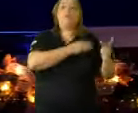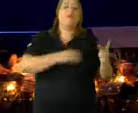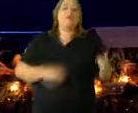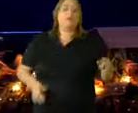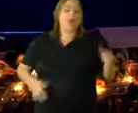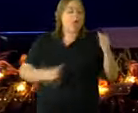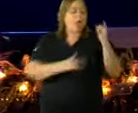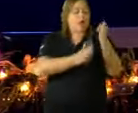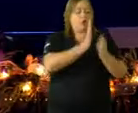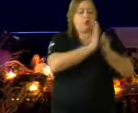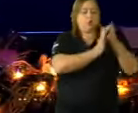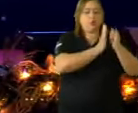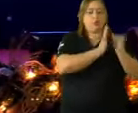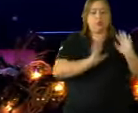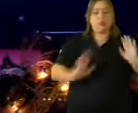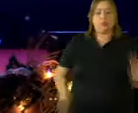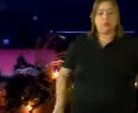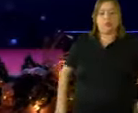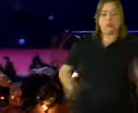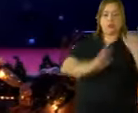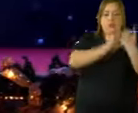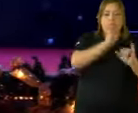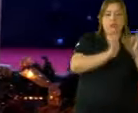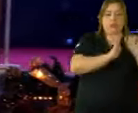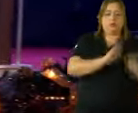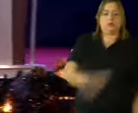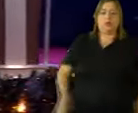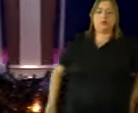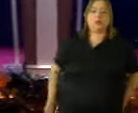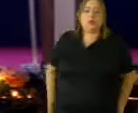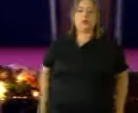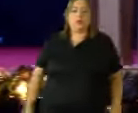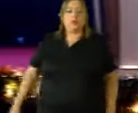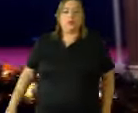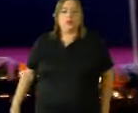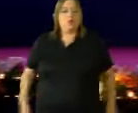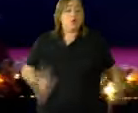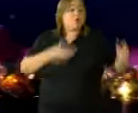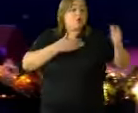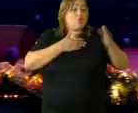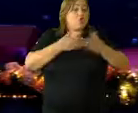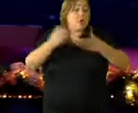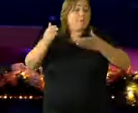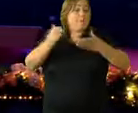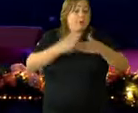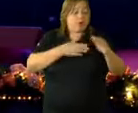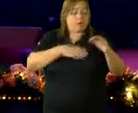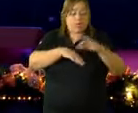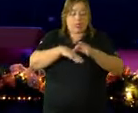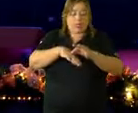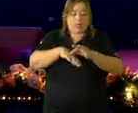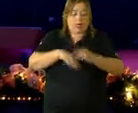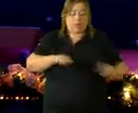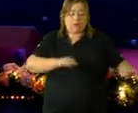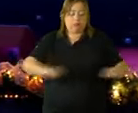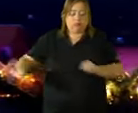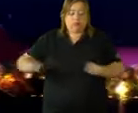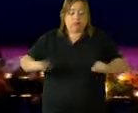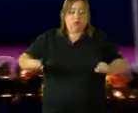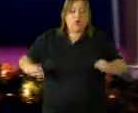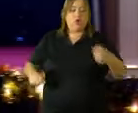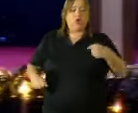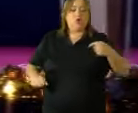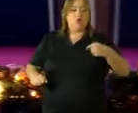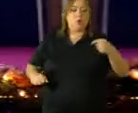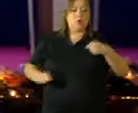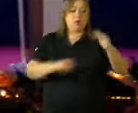YouTube, que se va a caer no sé qué cosa. Mire, aunque la tierra tiemble, yo voy a cantar. Porque Él me cuida